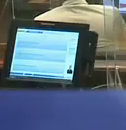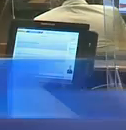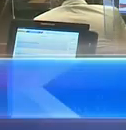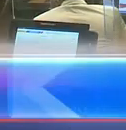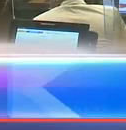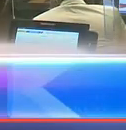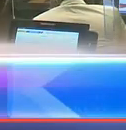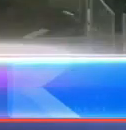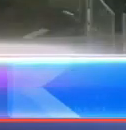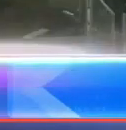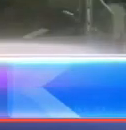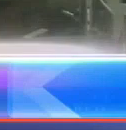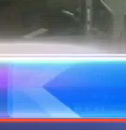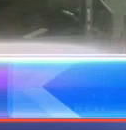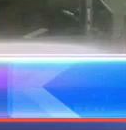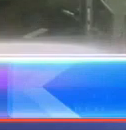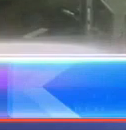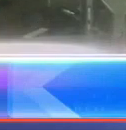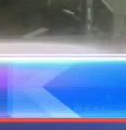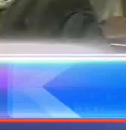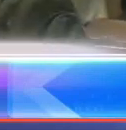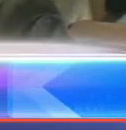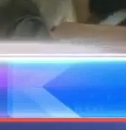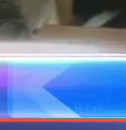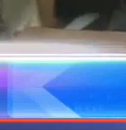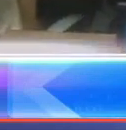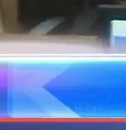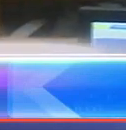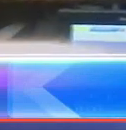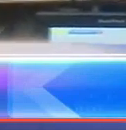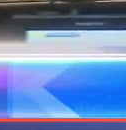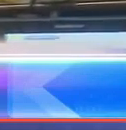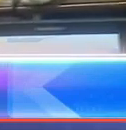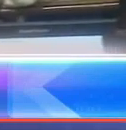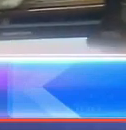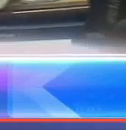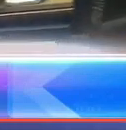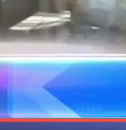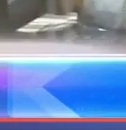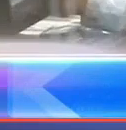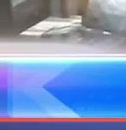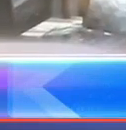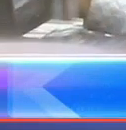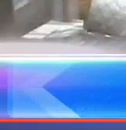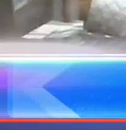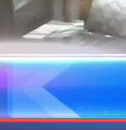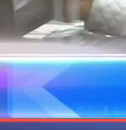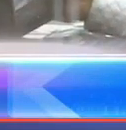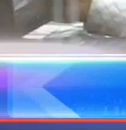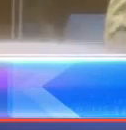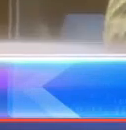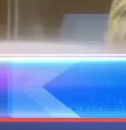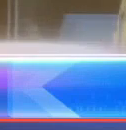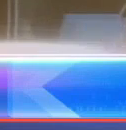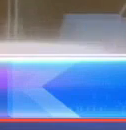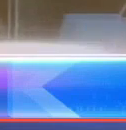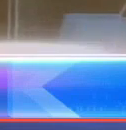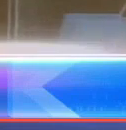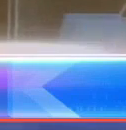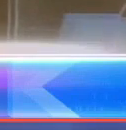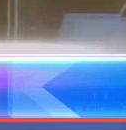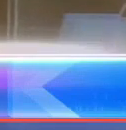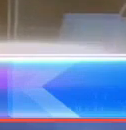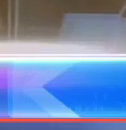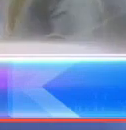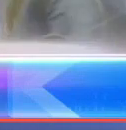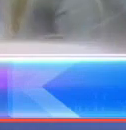Asamblea Nacional con 70 votos de Creo, Pachacuti, ID e Independientes nombraron a los